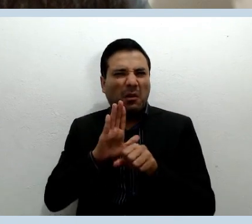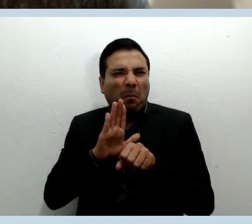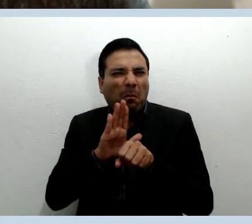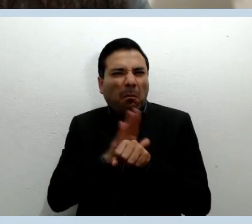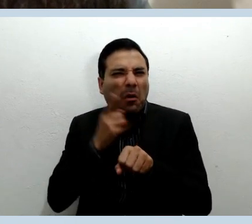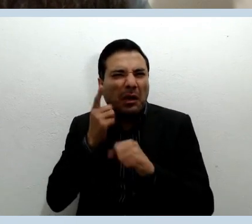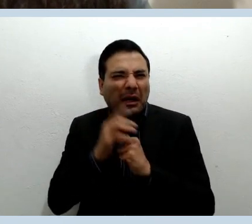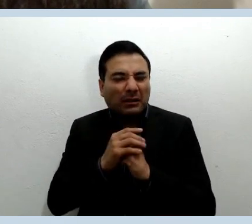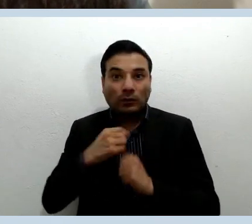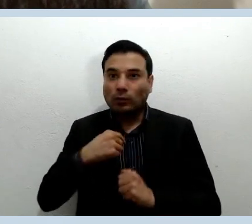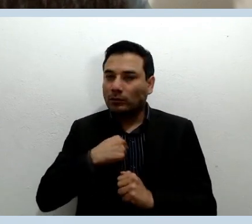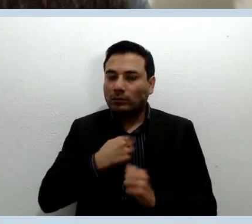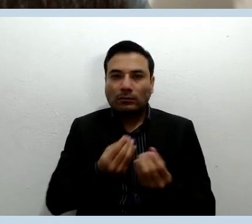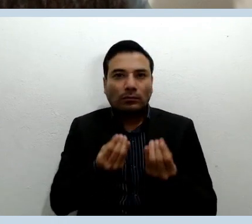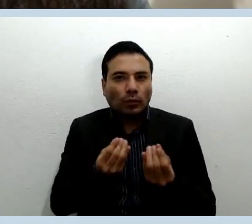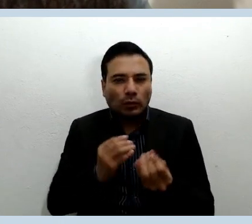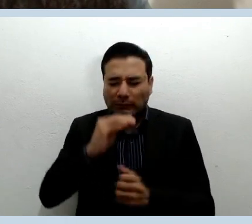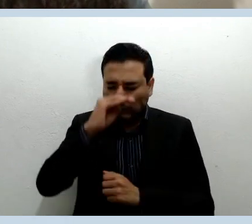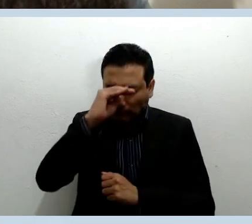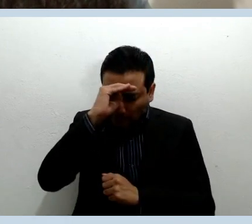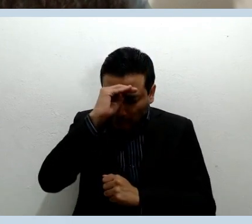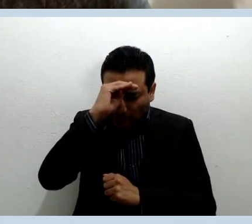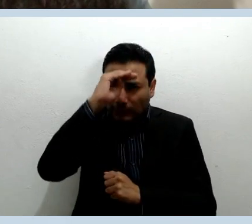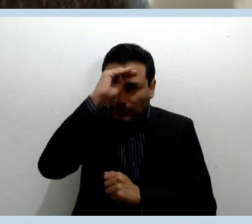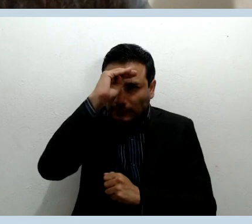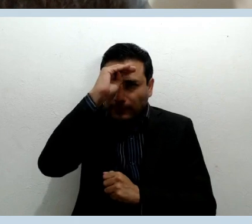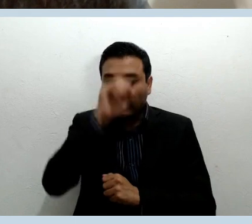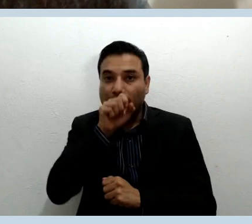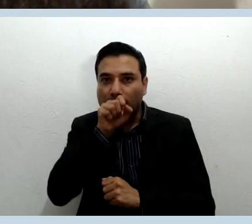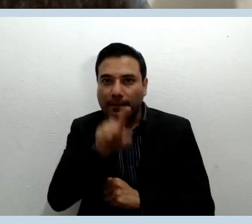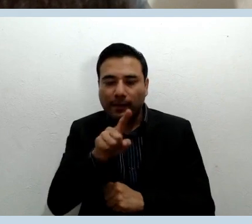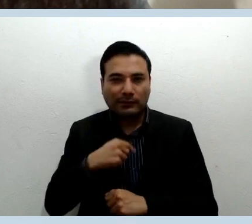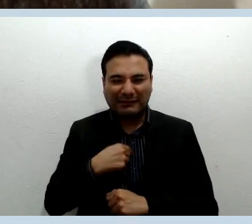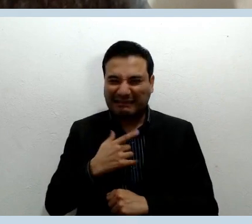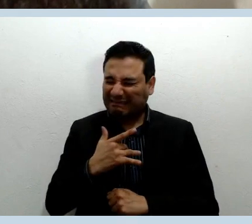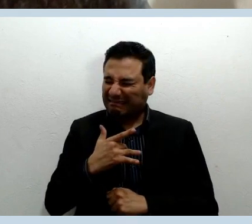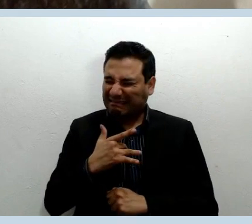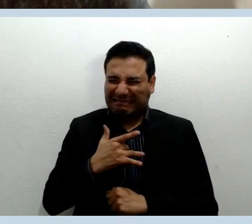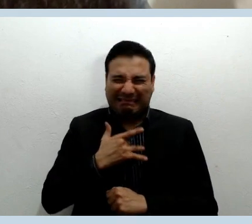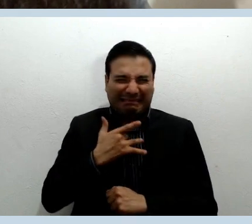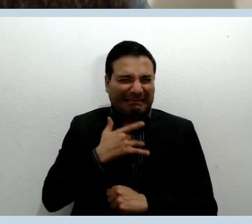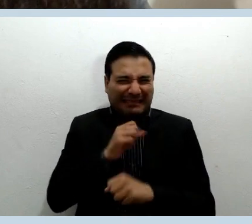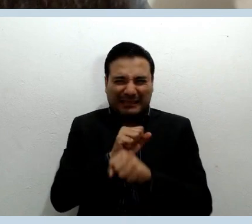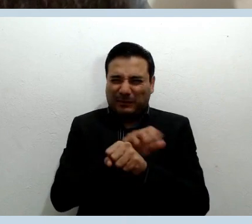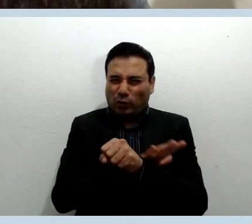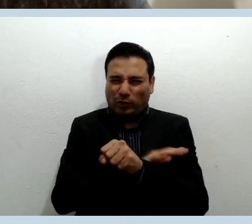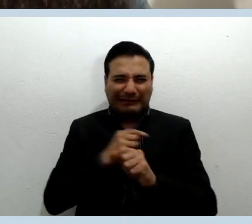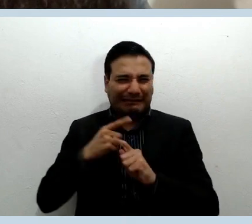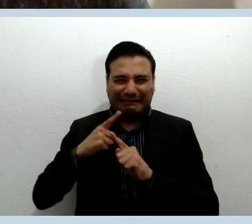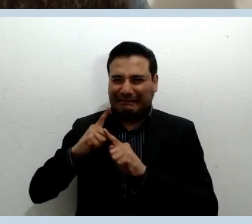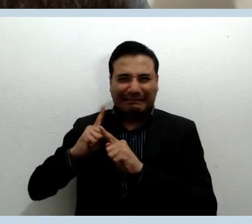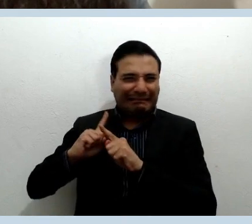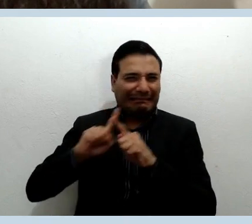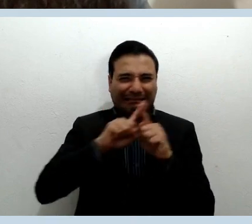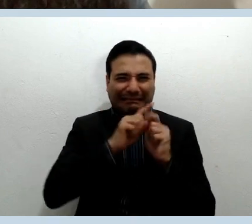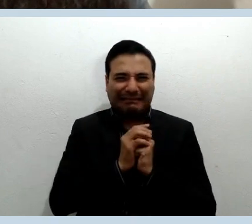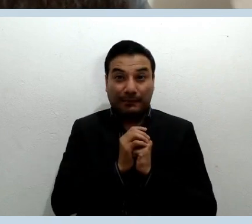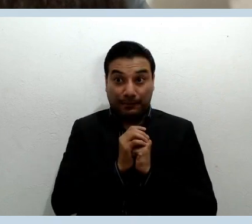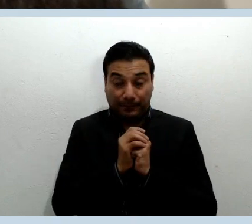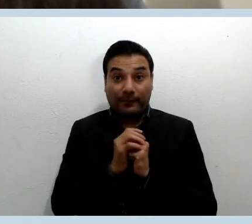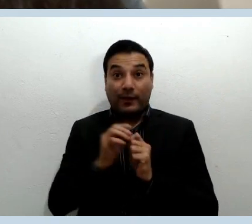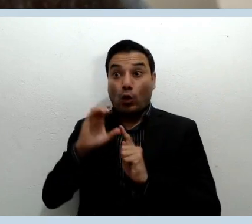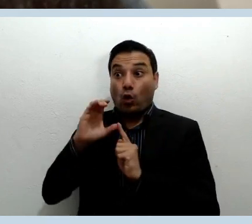muchas preguntas pero también vinieron muchos sentimientos creo que fue un momento en donde quienes integramos la